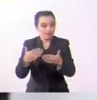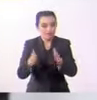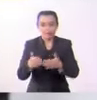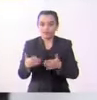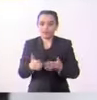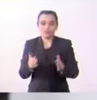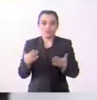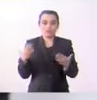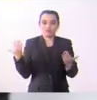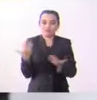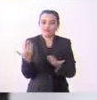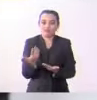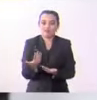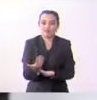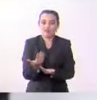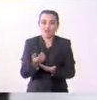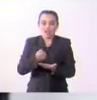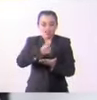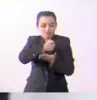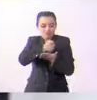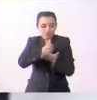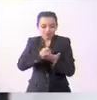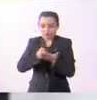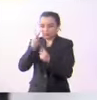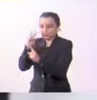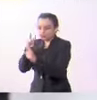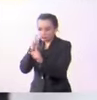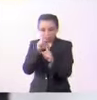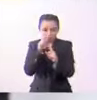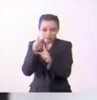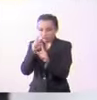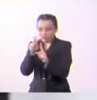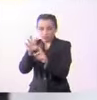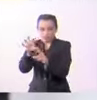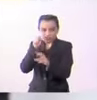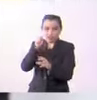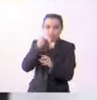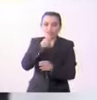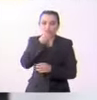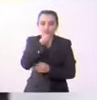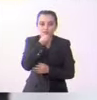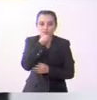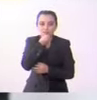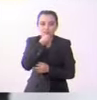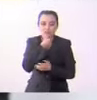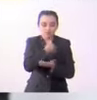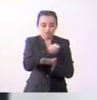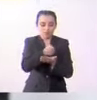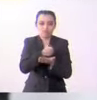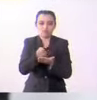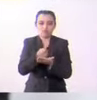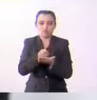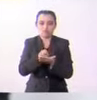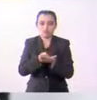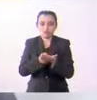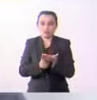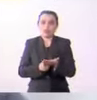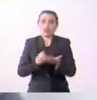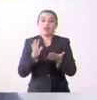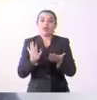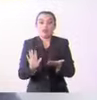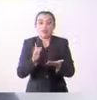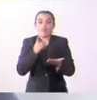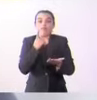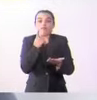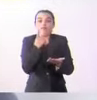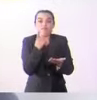sentido estético, porque sabemos que a partir de lo que ha recolectado le quedarán muchas cosas que debe completar y esto lo va a completar